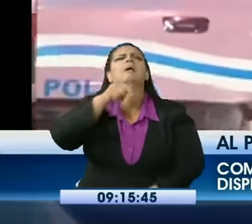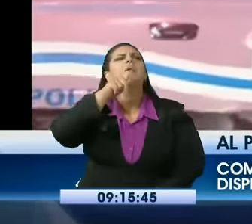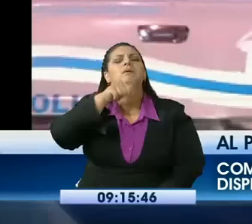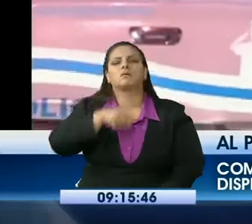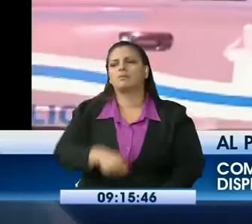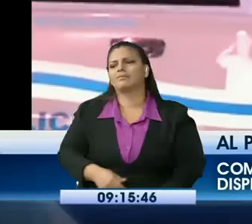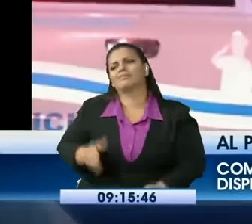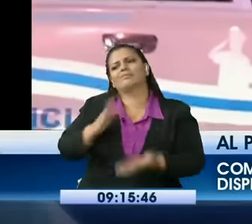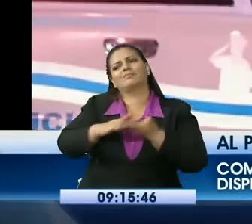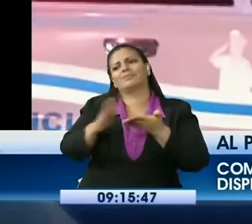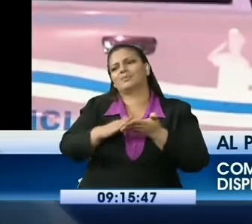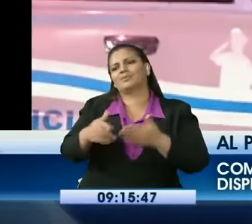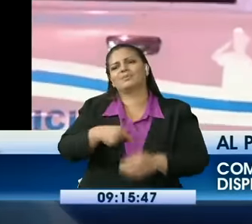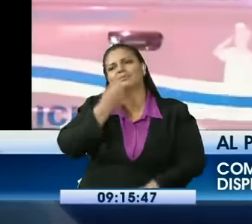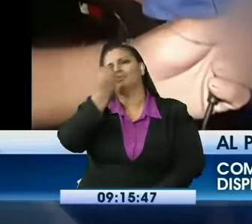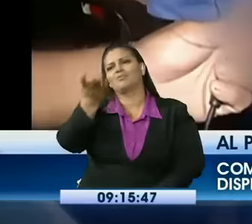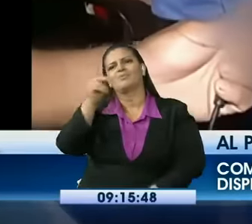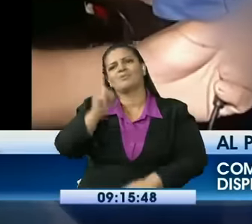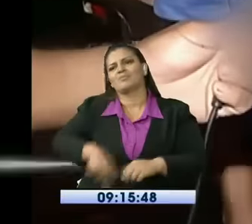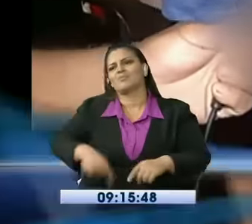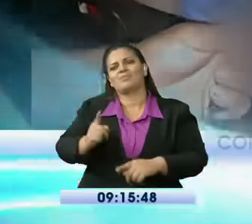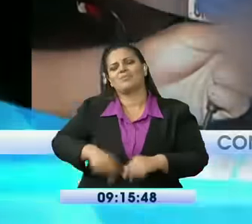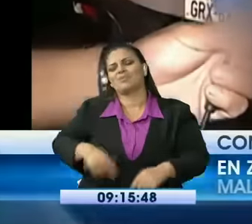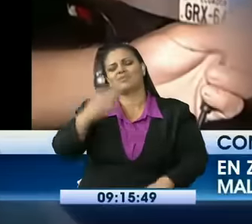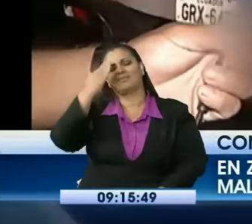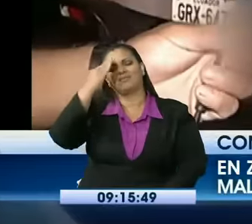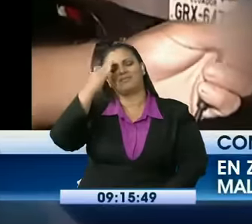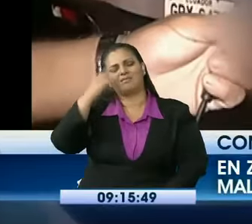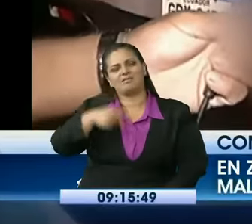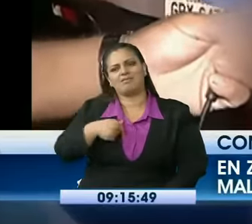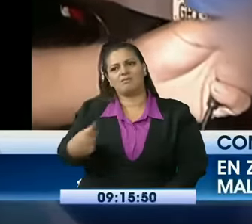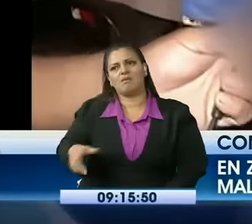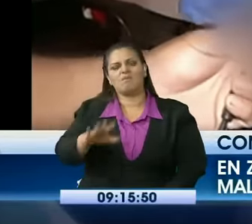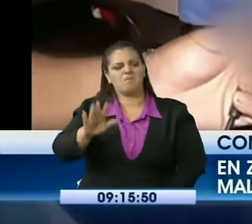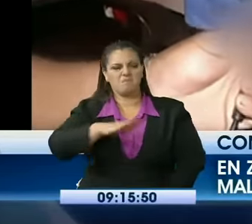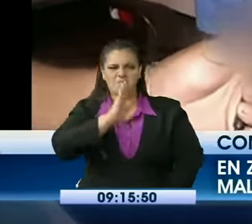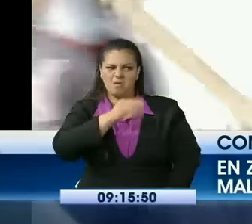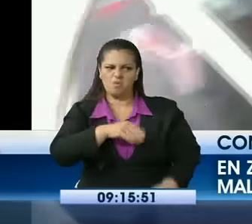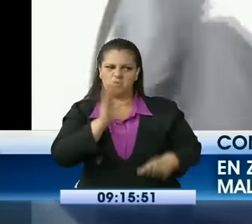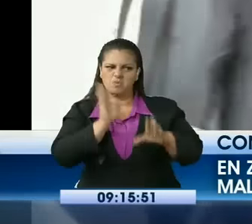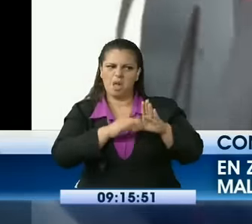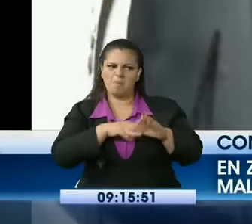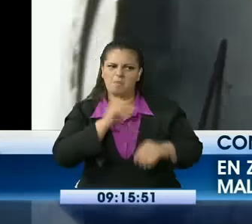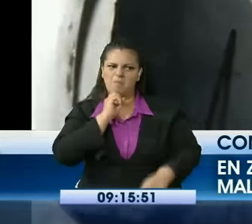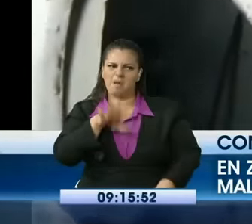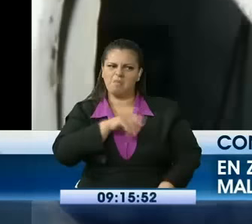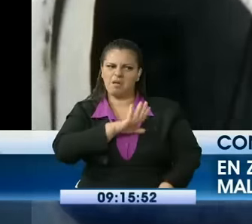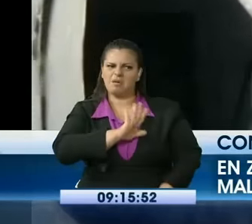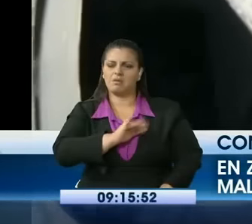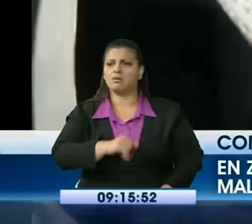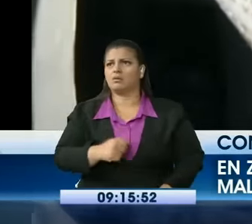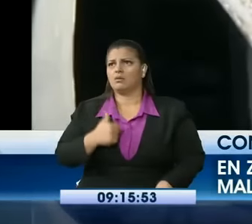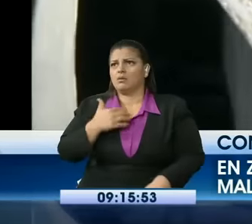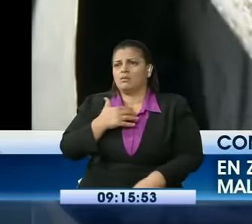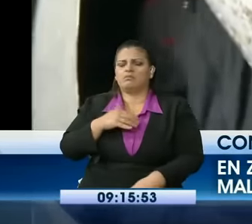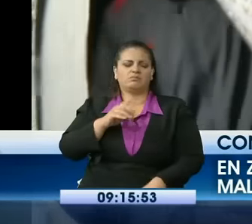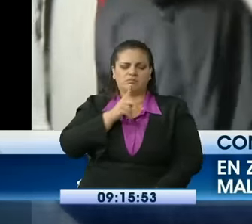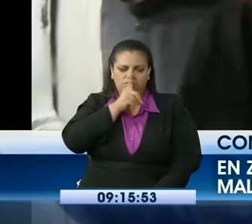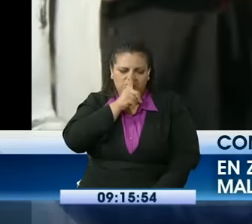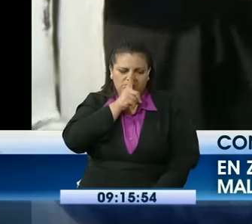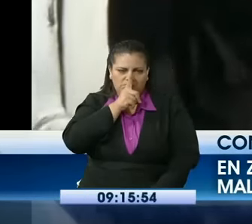que somos de barrio, la policía está aquí, si la policía se va y nosotros no tenemos nada que ver, ahí no podemos hablar. La vivienda